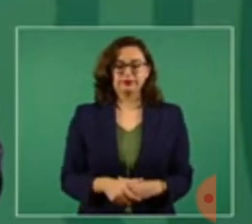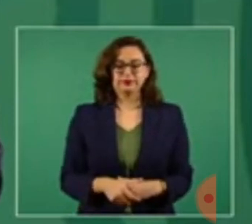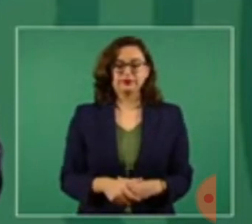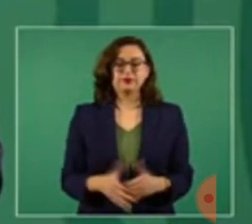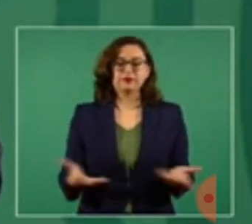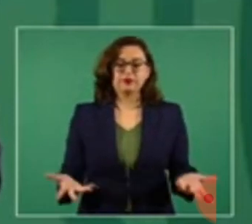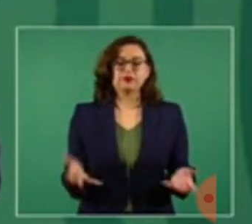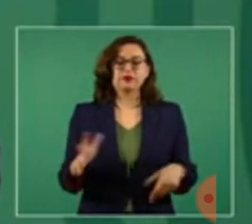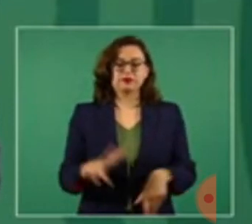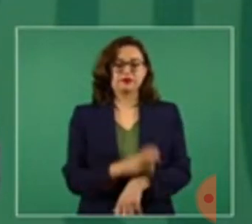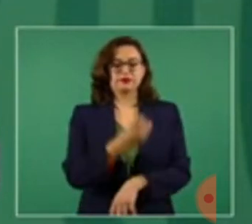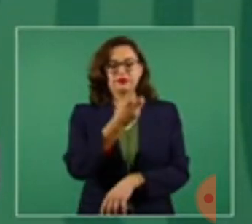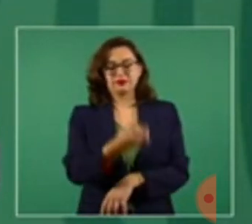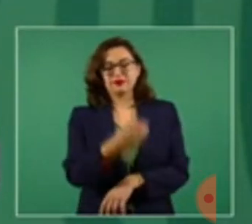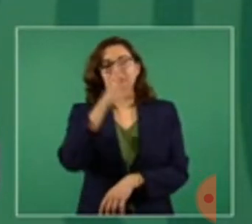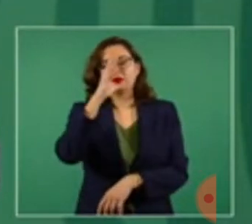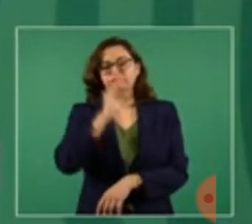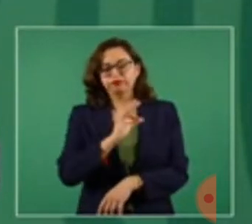Entonces, por eso